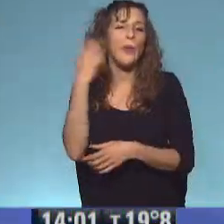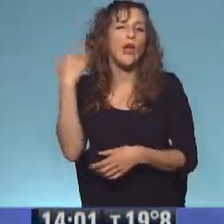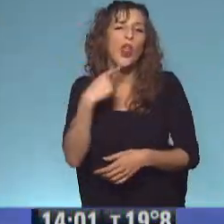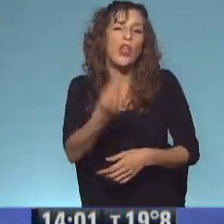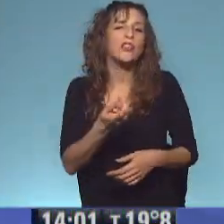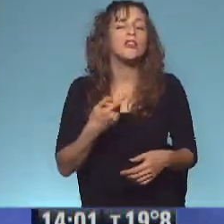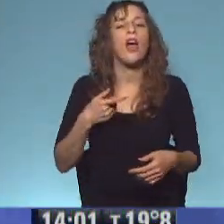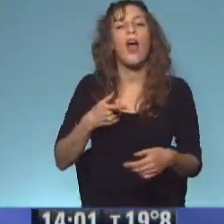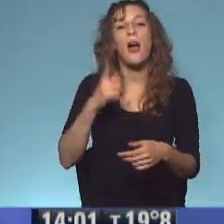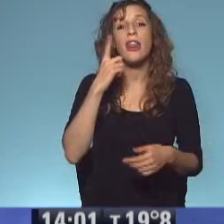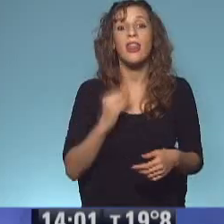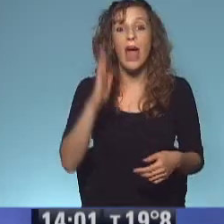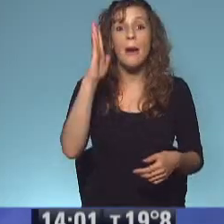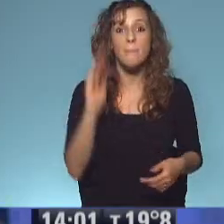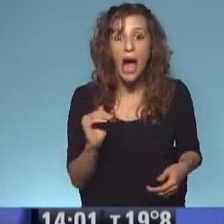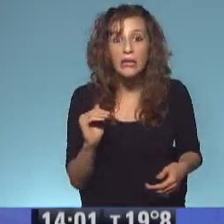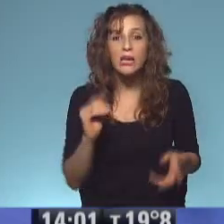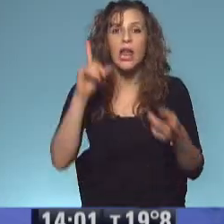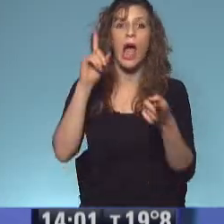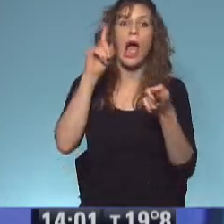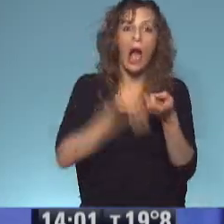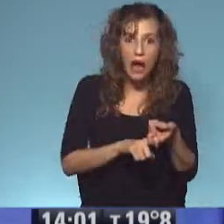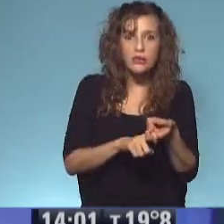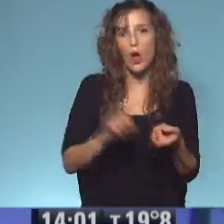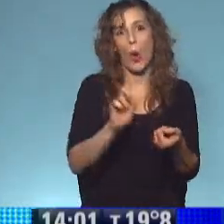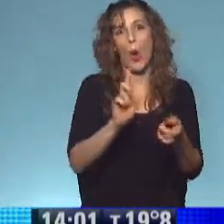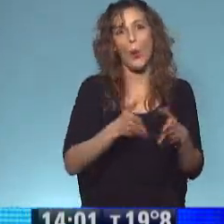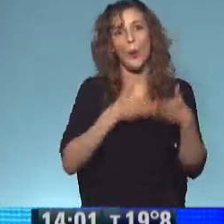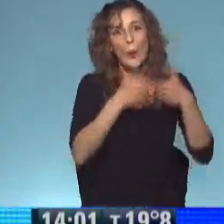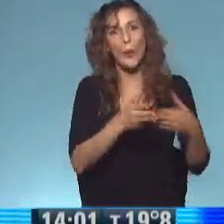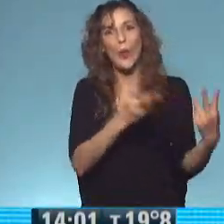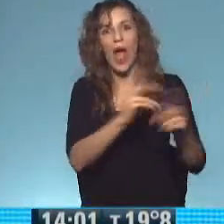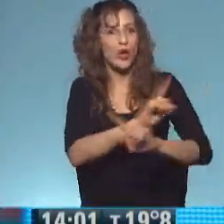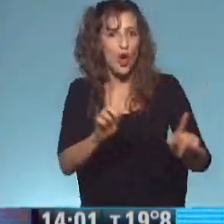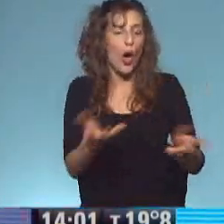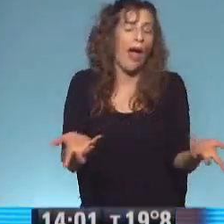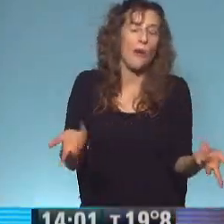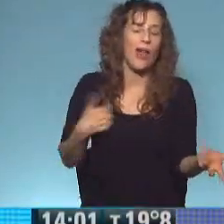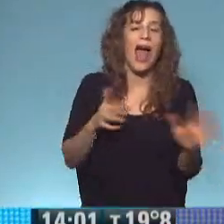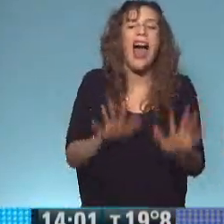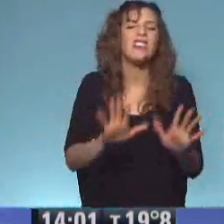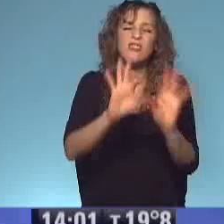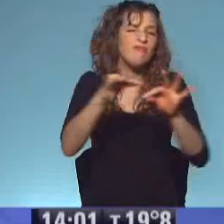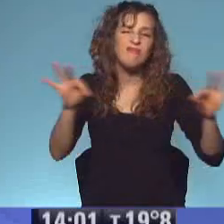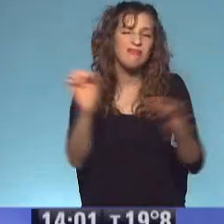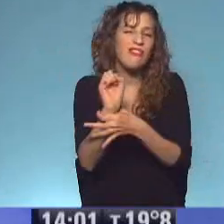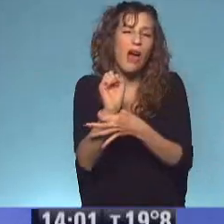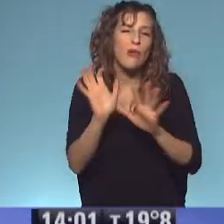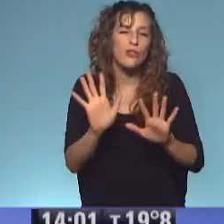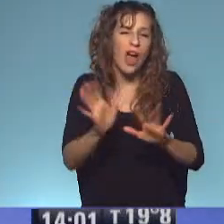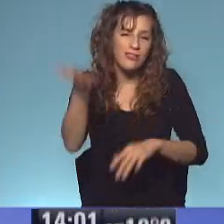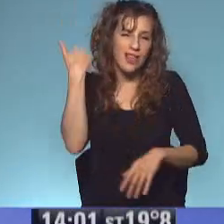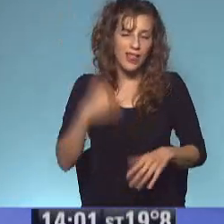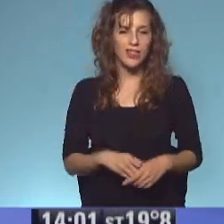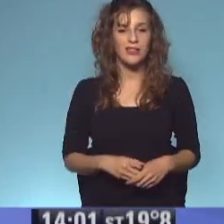martes? No sé, yo creo que rimaba. Igual yo no tenía pensado ni casarme ni embarcarme, ¿eh? Está muy bien, bueno, está bien. Pero, ¿por